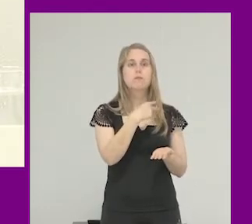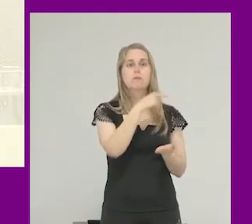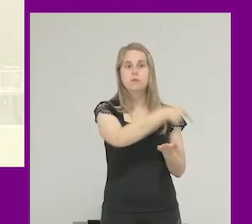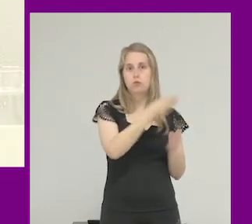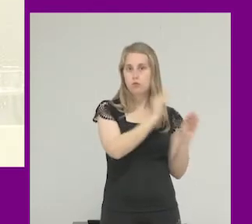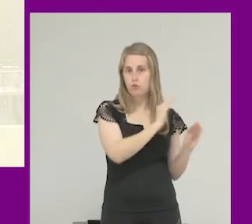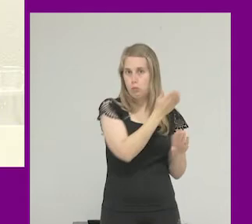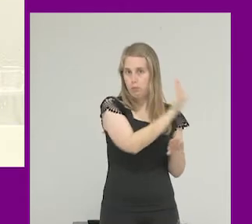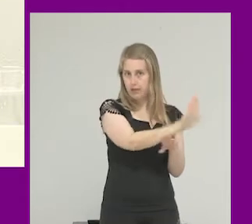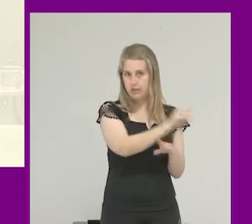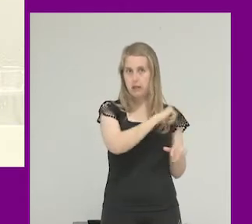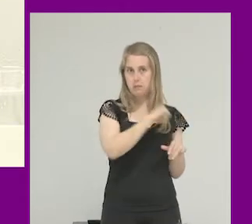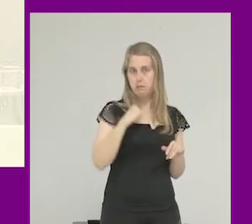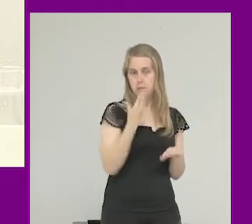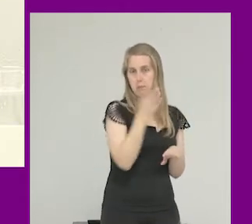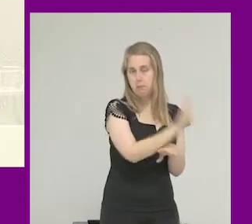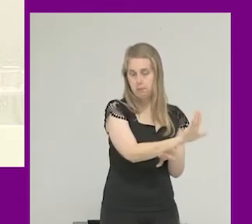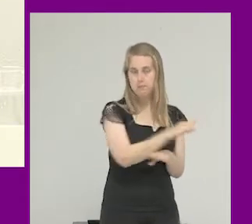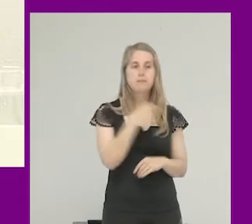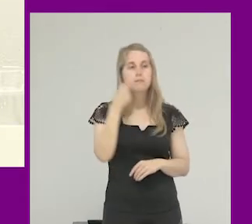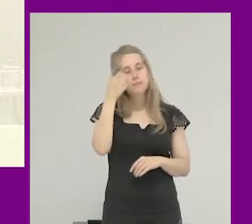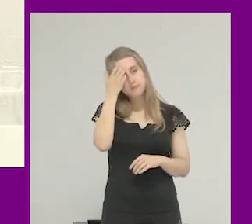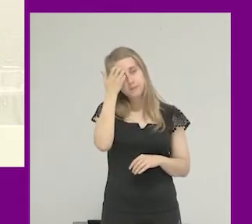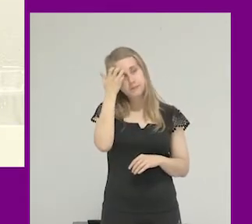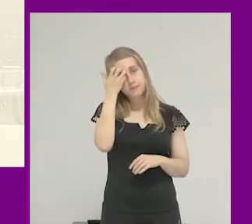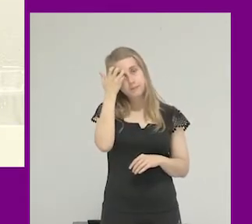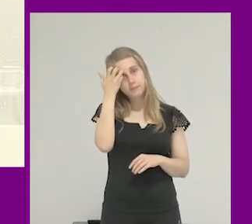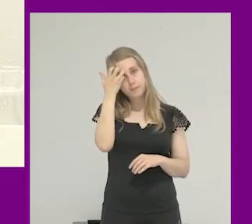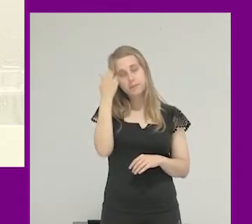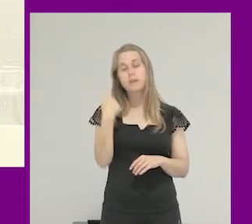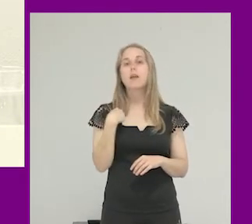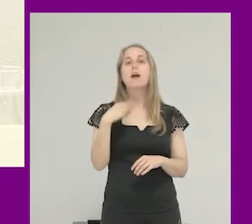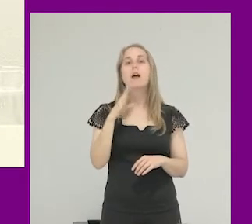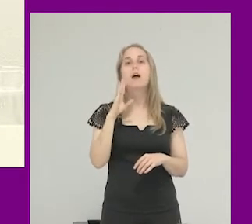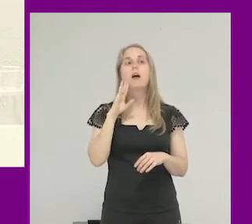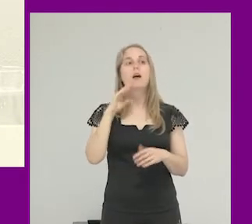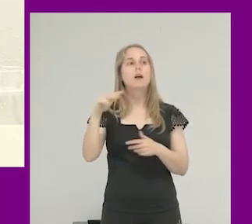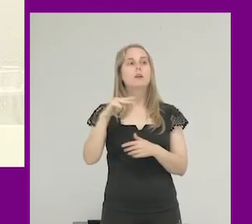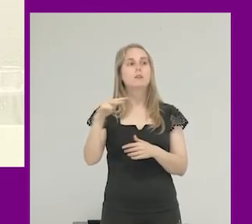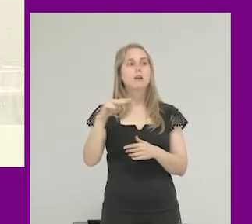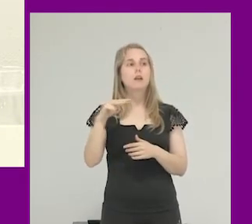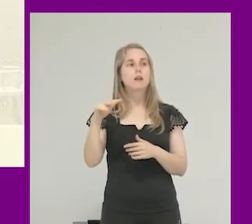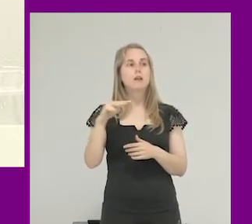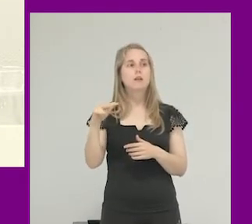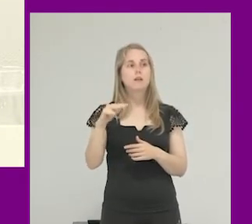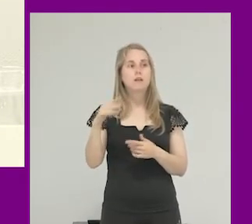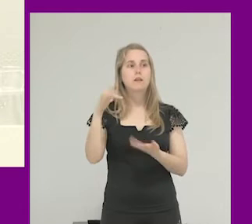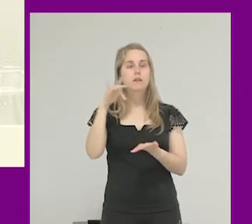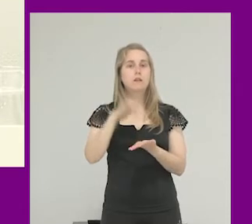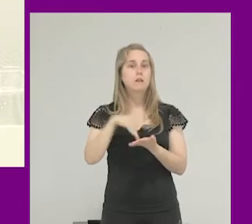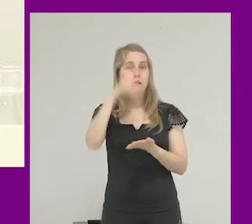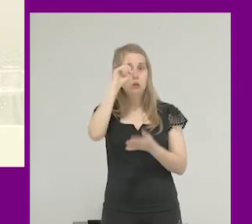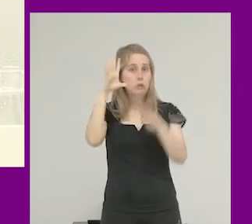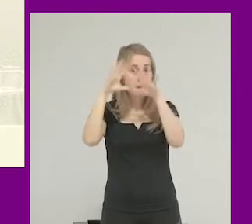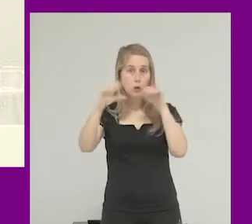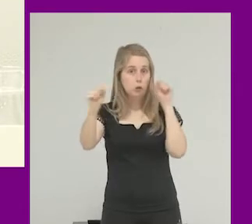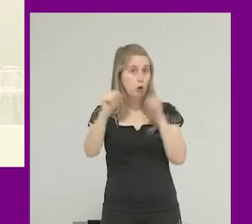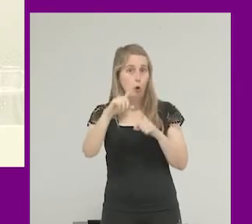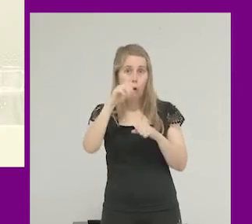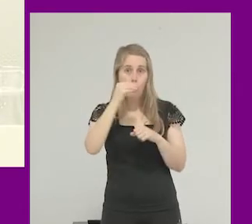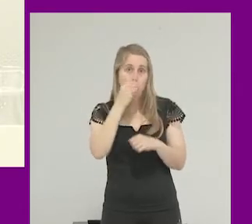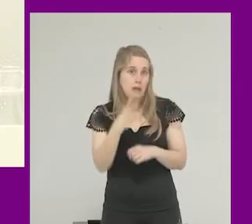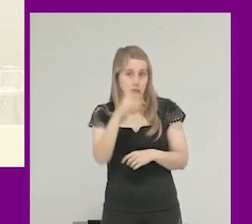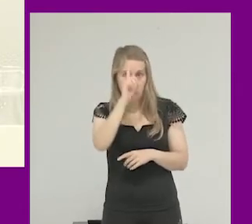berea aurkeztuko dut ere. Os decía que, bueno, no sé cómo va muy bien lo del protocolo,